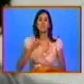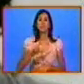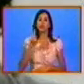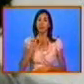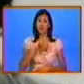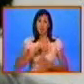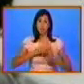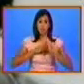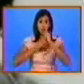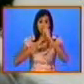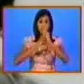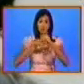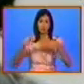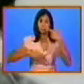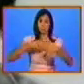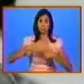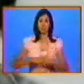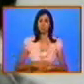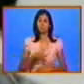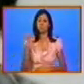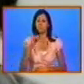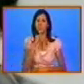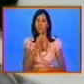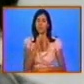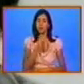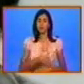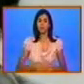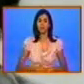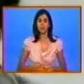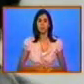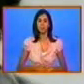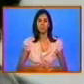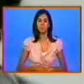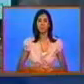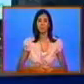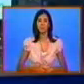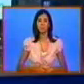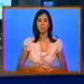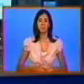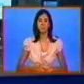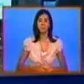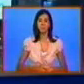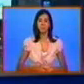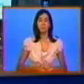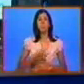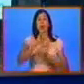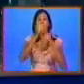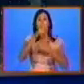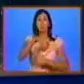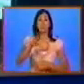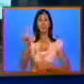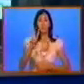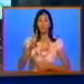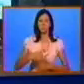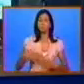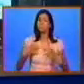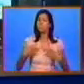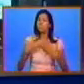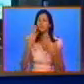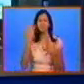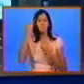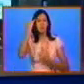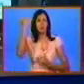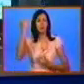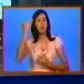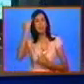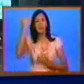líder revolucionario. Eilenia Rivas, La Noticia. Artistas venezolanos inspirados en los